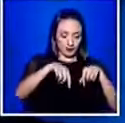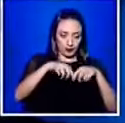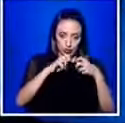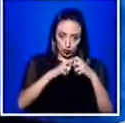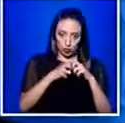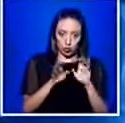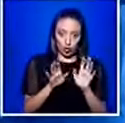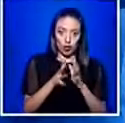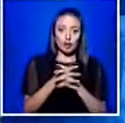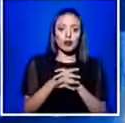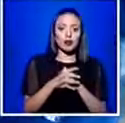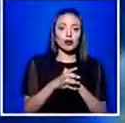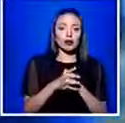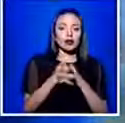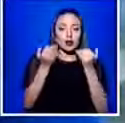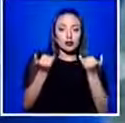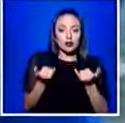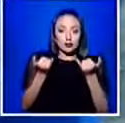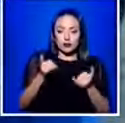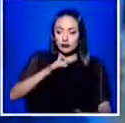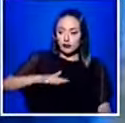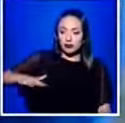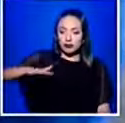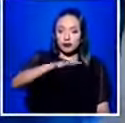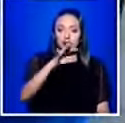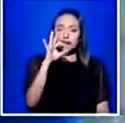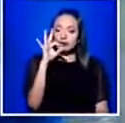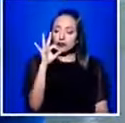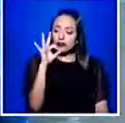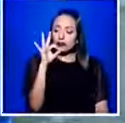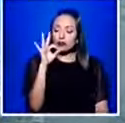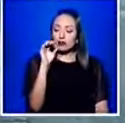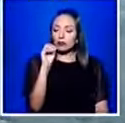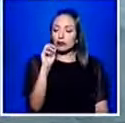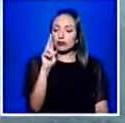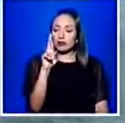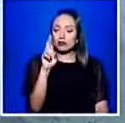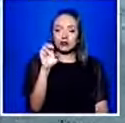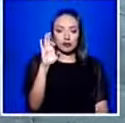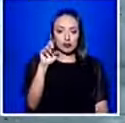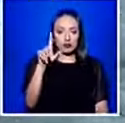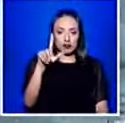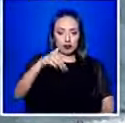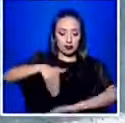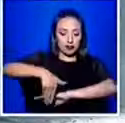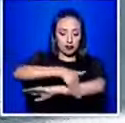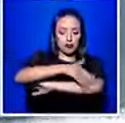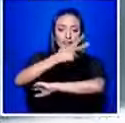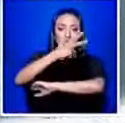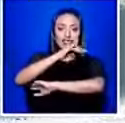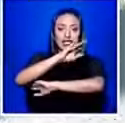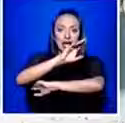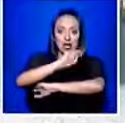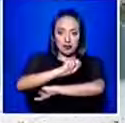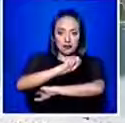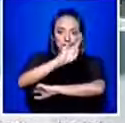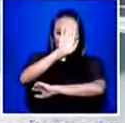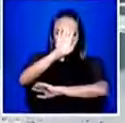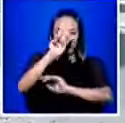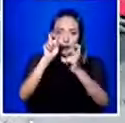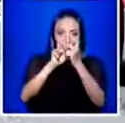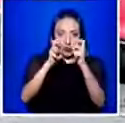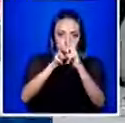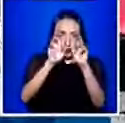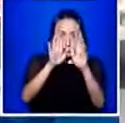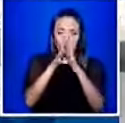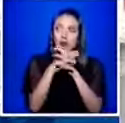barrio, ahorita nos encontramos en el barrio Forestal Centro o Medio, en la calle Chicán y pasaje Los Ángeles. El problema de